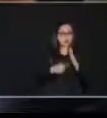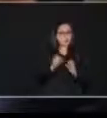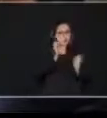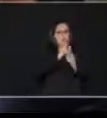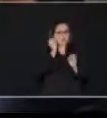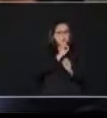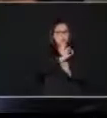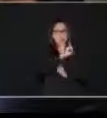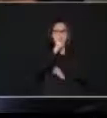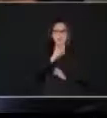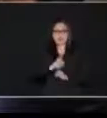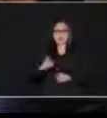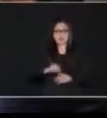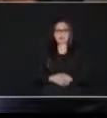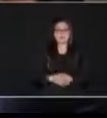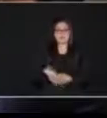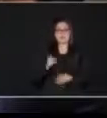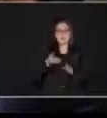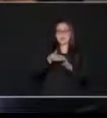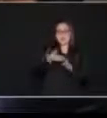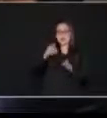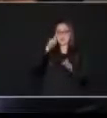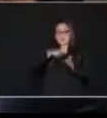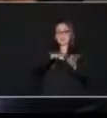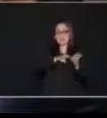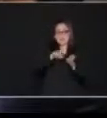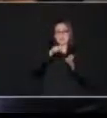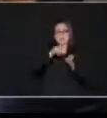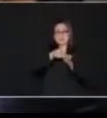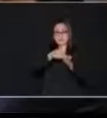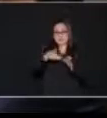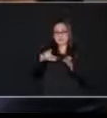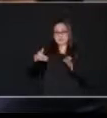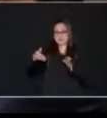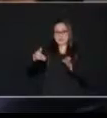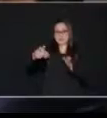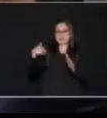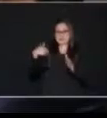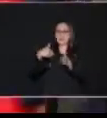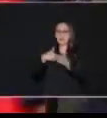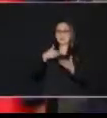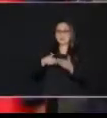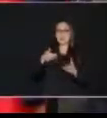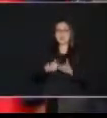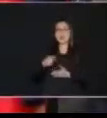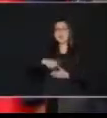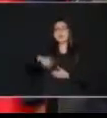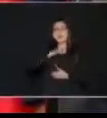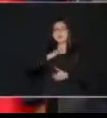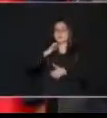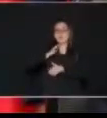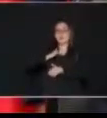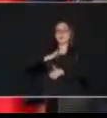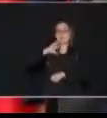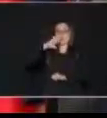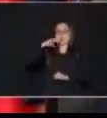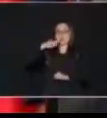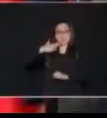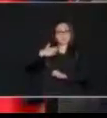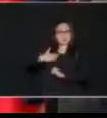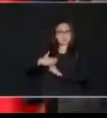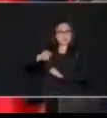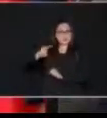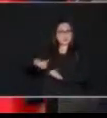años. Hoy ya no se puede, no puedes vivir aislado. Entonces, si no se puede eso, no puedes hablar de que se acabó el liberal